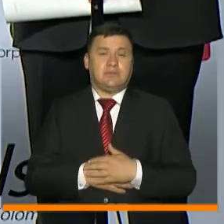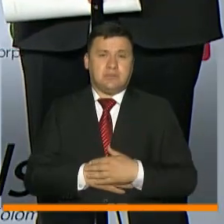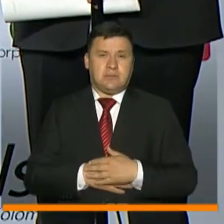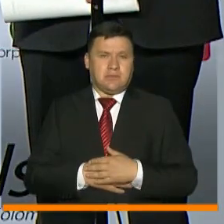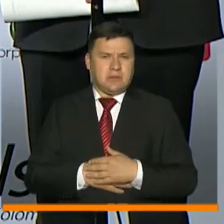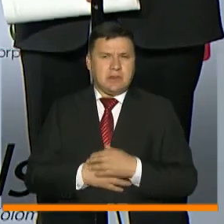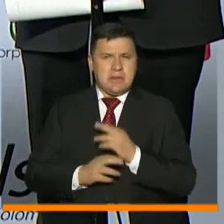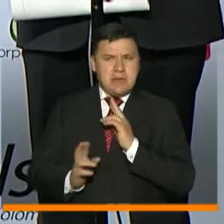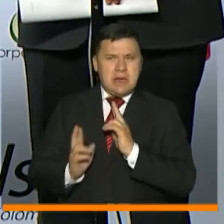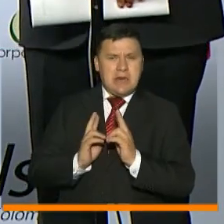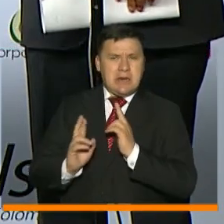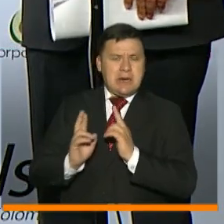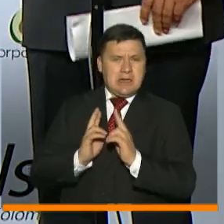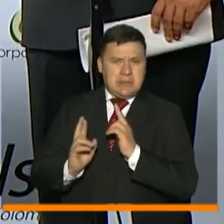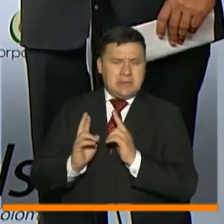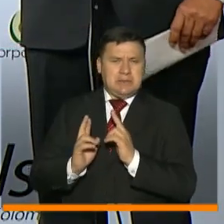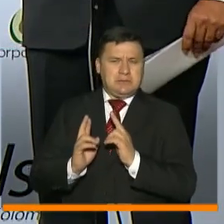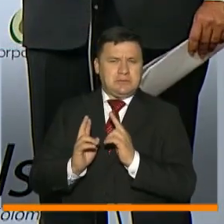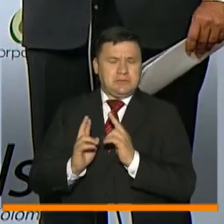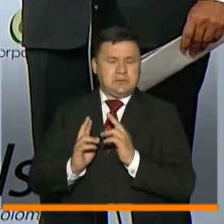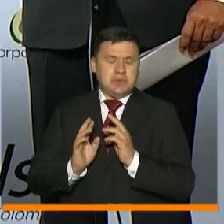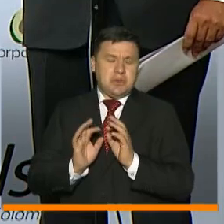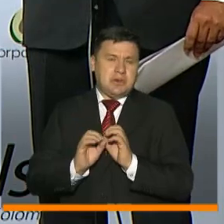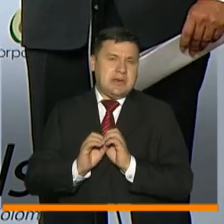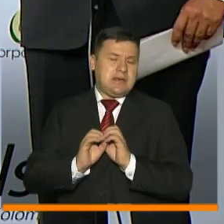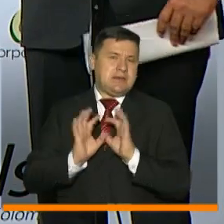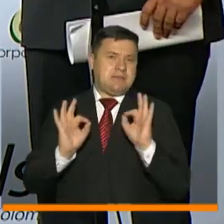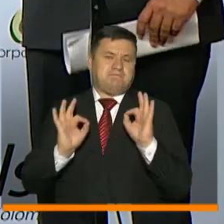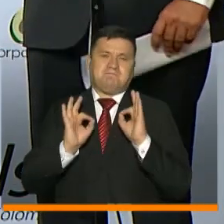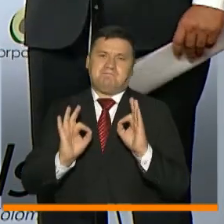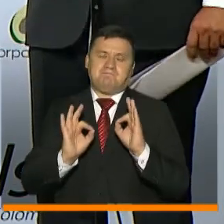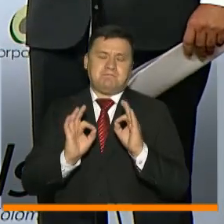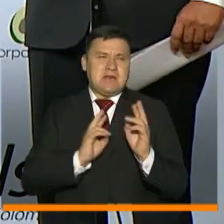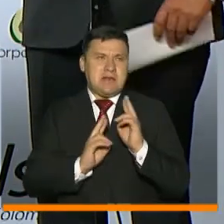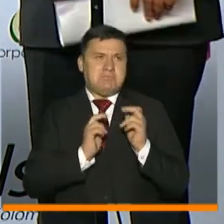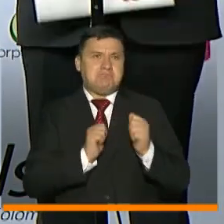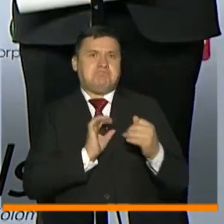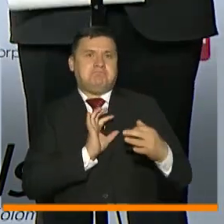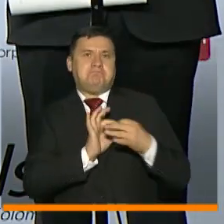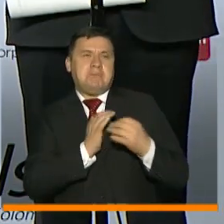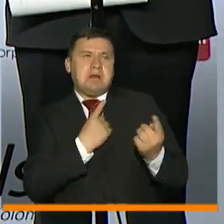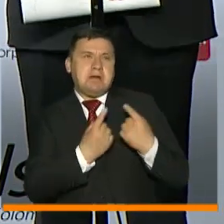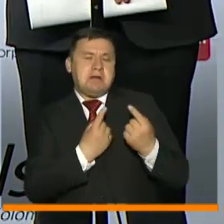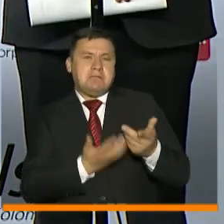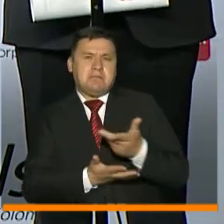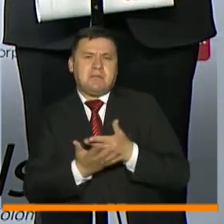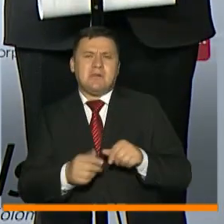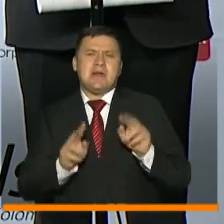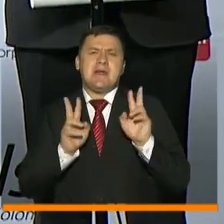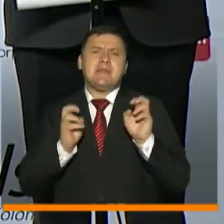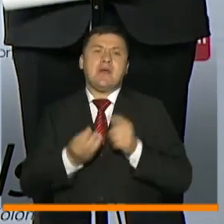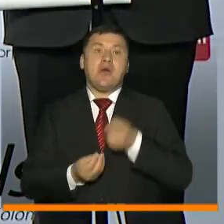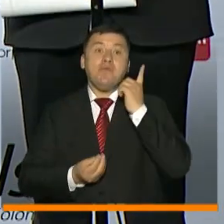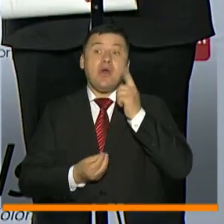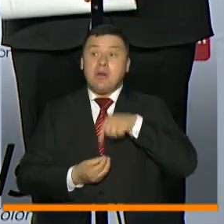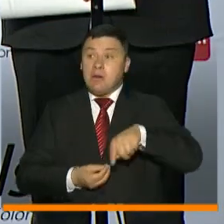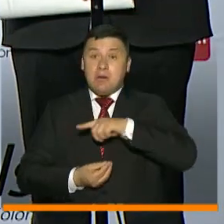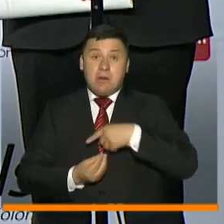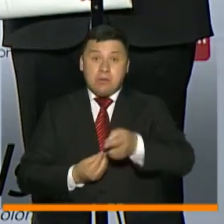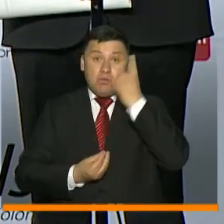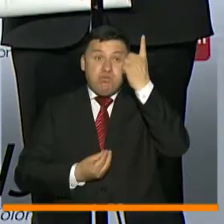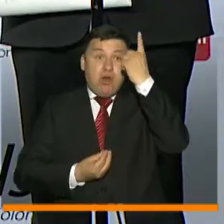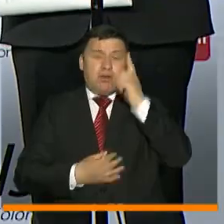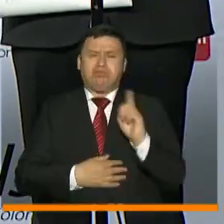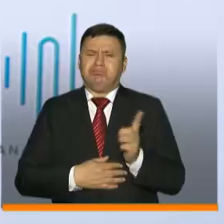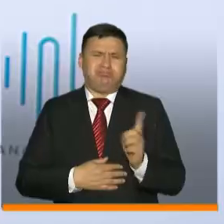una relación indiscutiblemente excepcional. Esto no es un tema político, esto es un